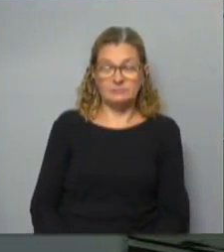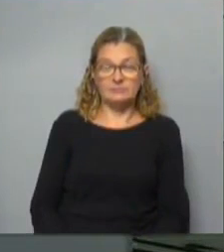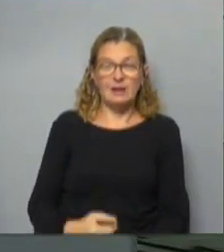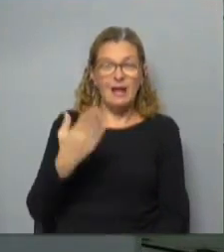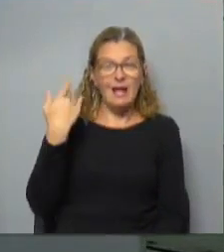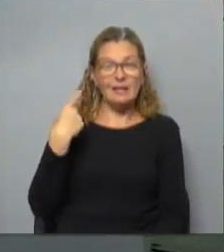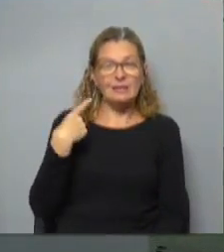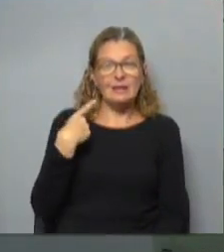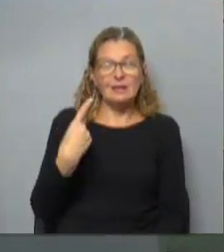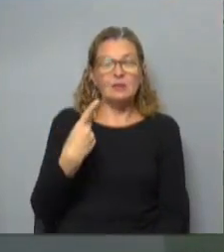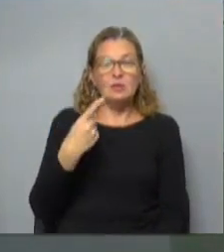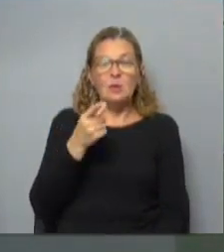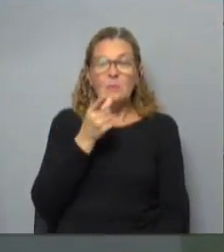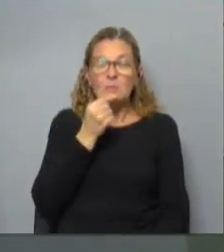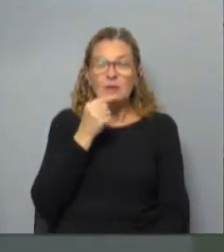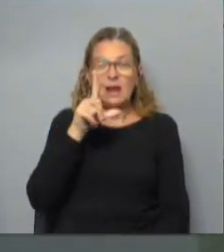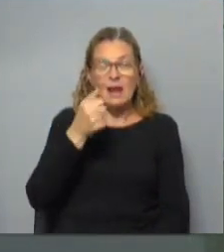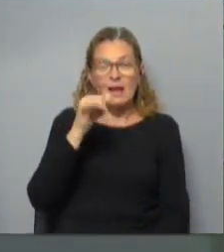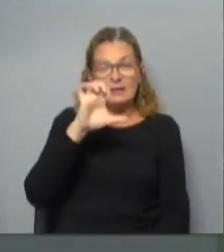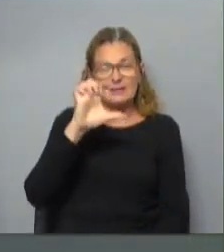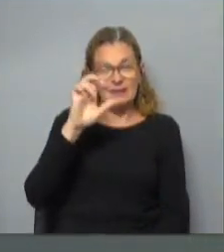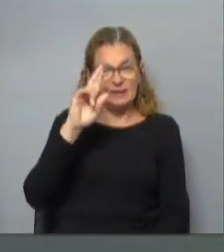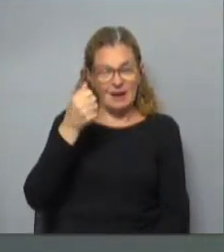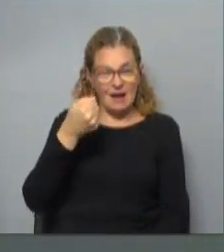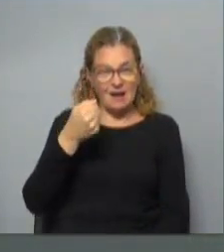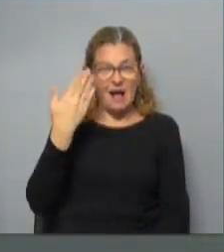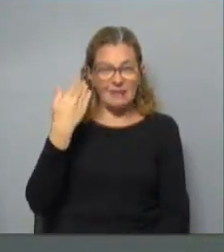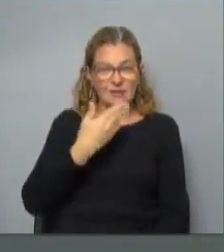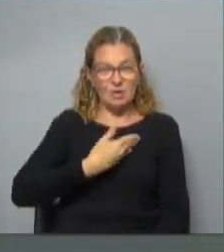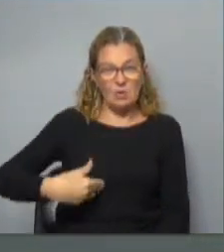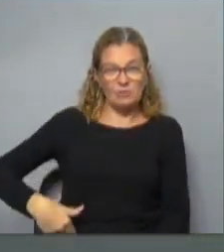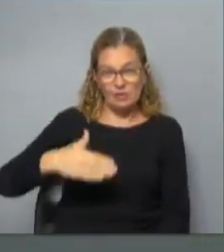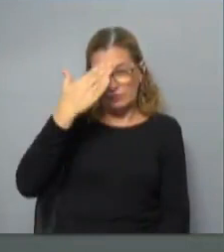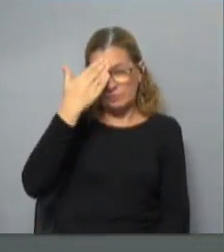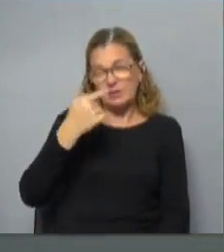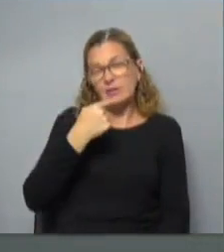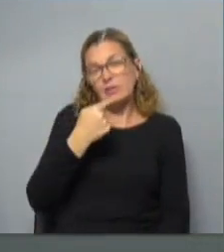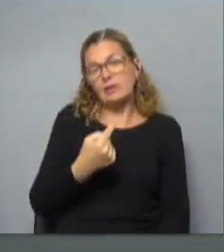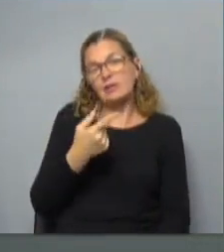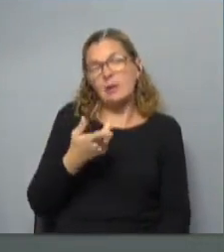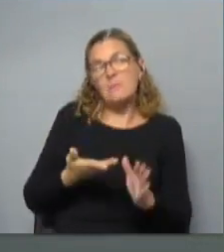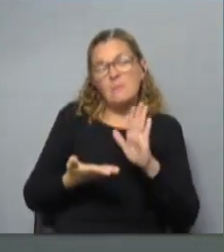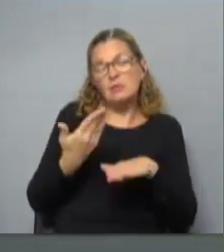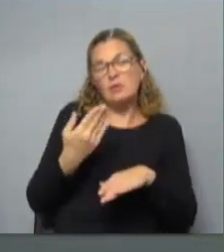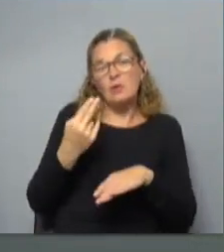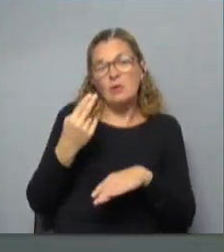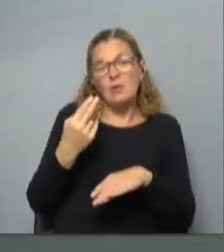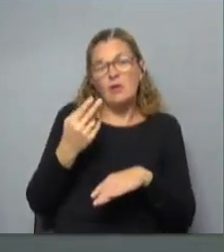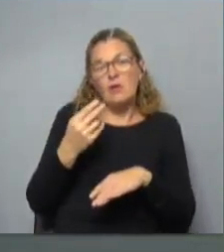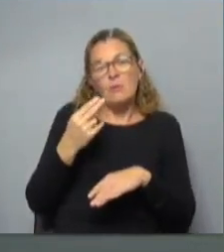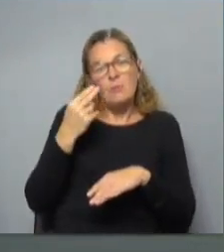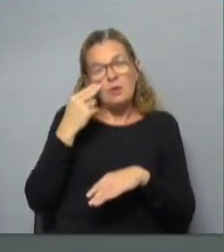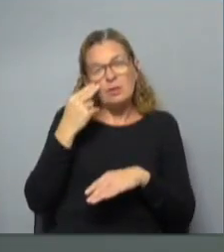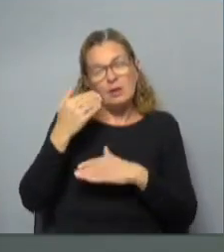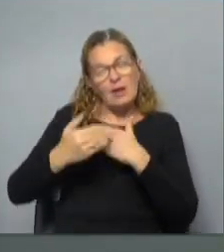director nacional de policía mariola será que estuvo justamente en ese cargo durante gobiernos del frente amplio considera que es mayor el riesgo que el beneficio